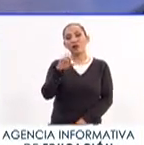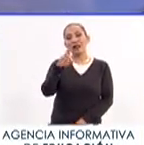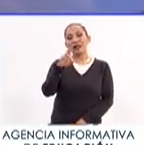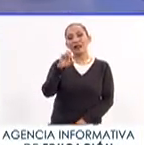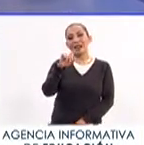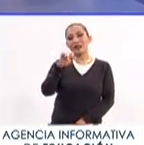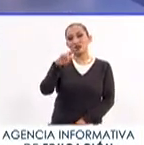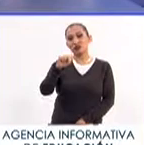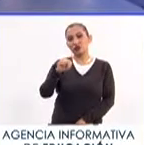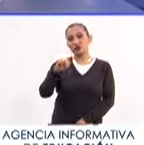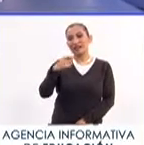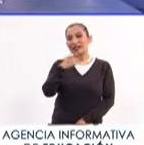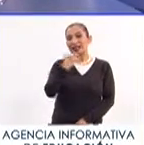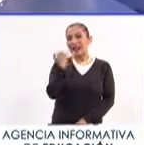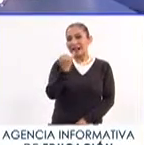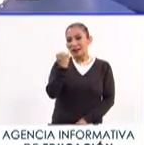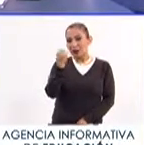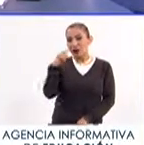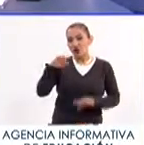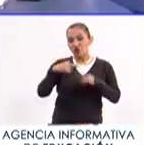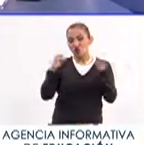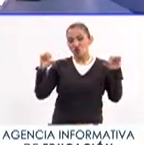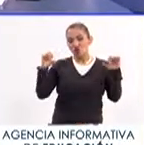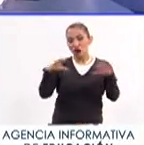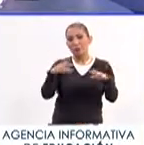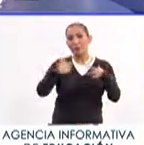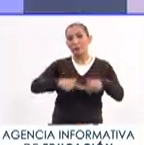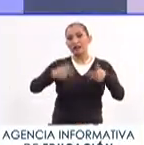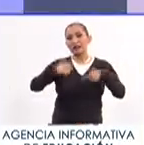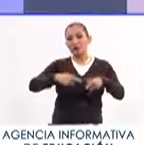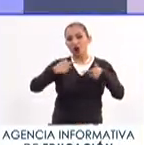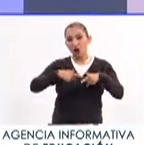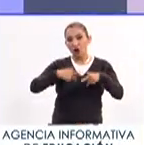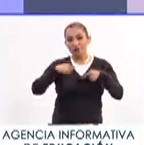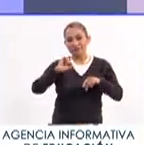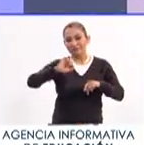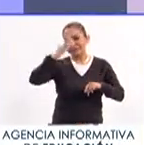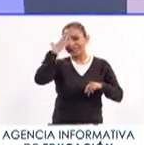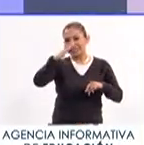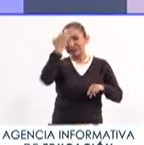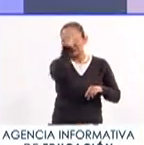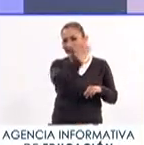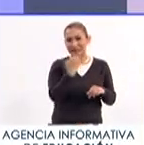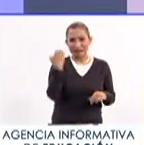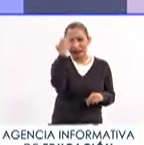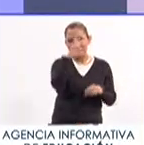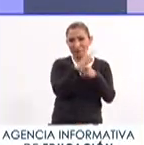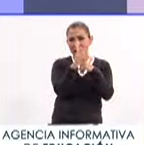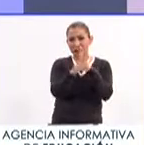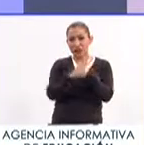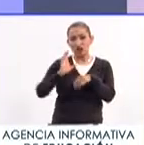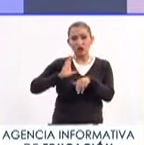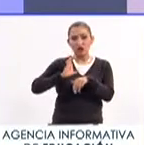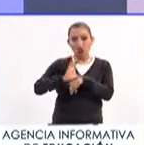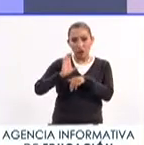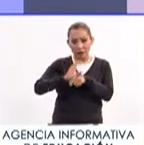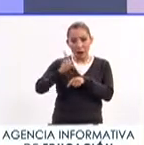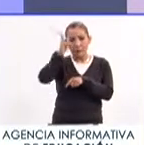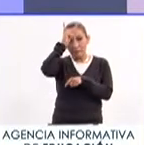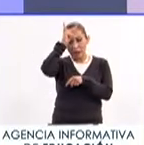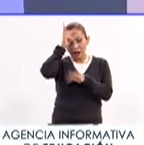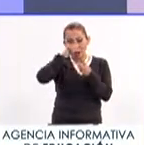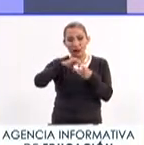es un evento que va a reunir a personas expertos en evaluación de países como Colombia,